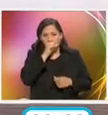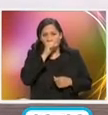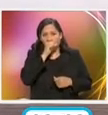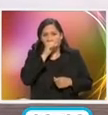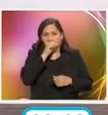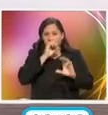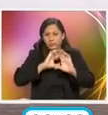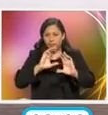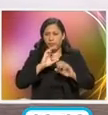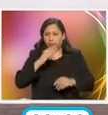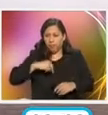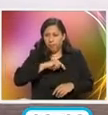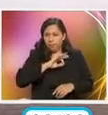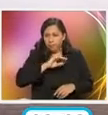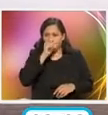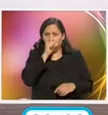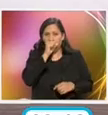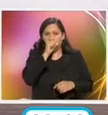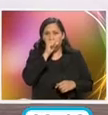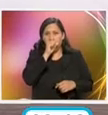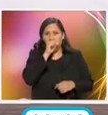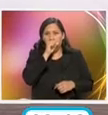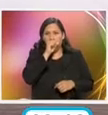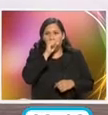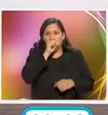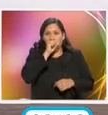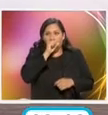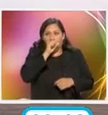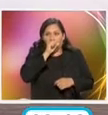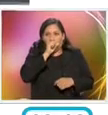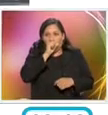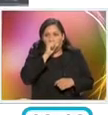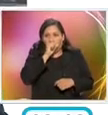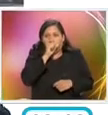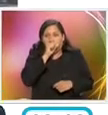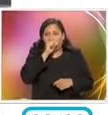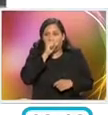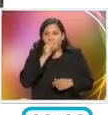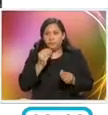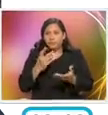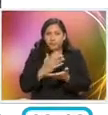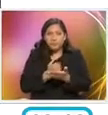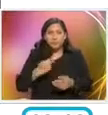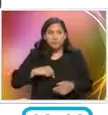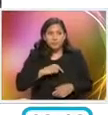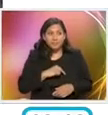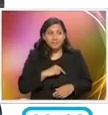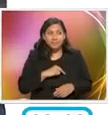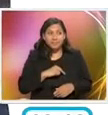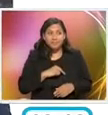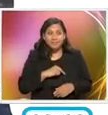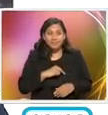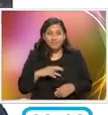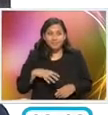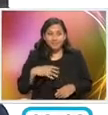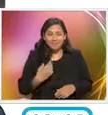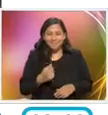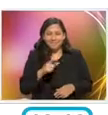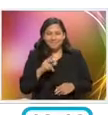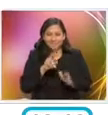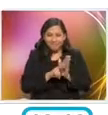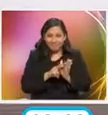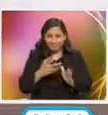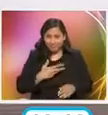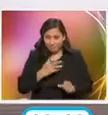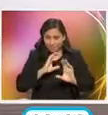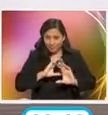gracias. pues hay que hacerlo, ¿no? Sí, sí, claro. Hay que echarle muchas ganas y pues vamos para arriba, vamos. Oigan, ¿y va a haber video de